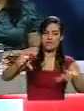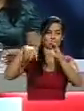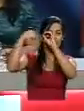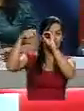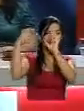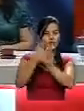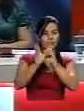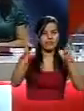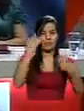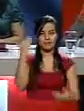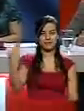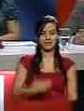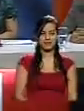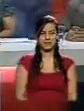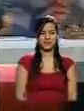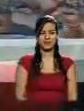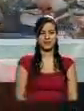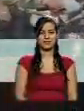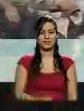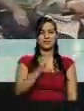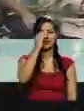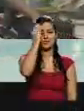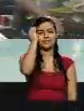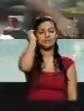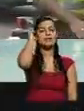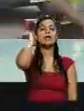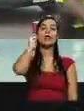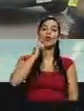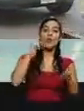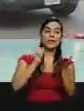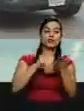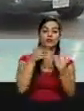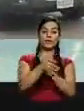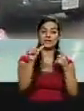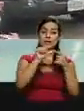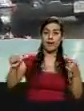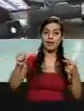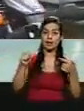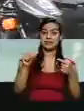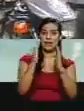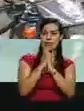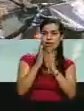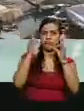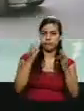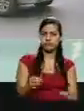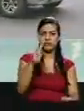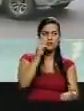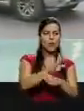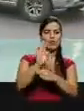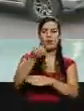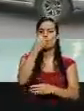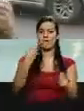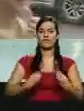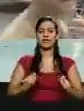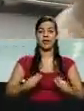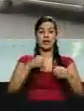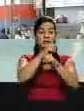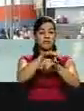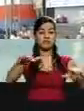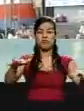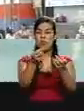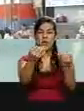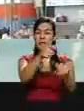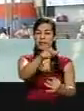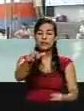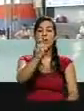con relación a este tema. Cumplimiento al operativo Semana Santa Segura 2011 para el Buen Vivir y con un despliegue de 200 funcionarios